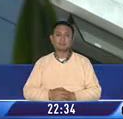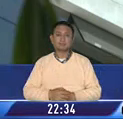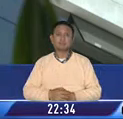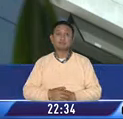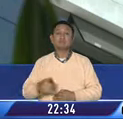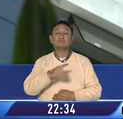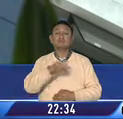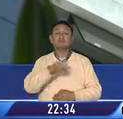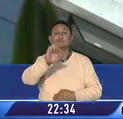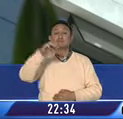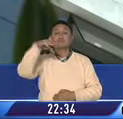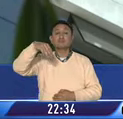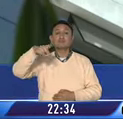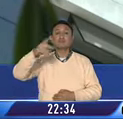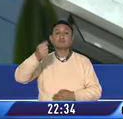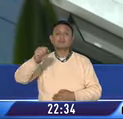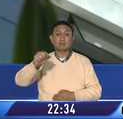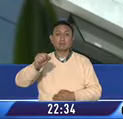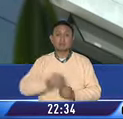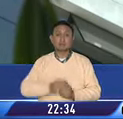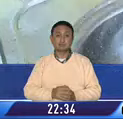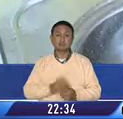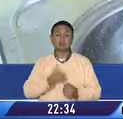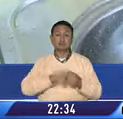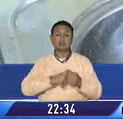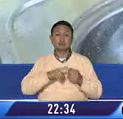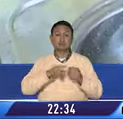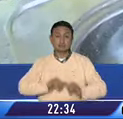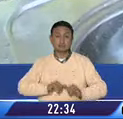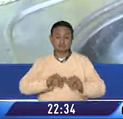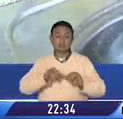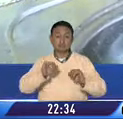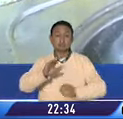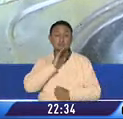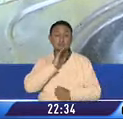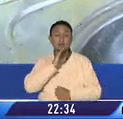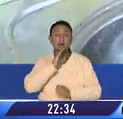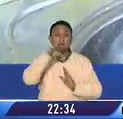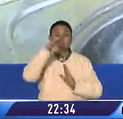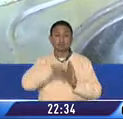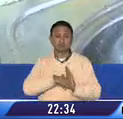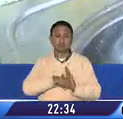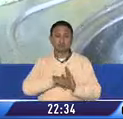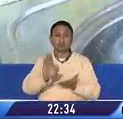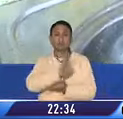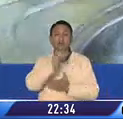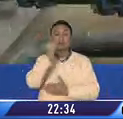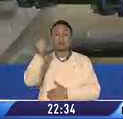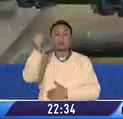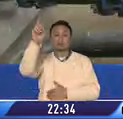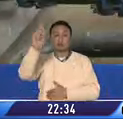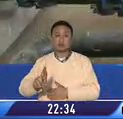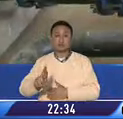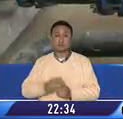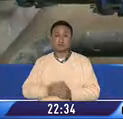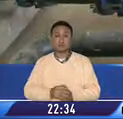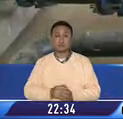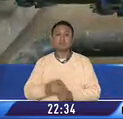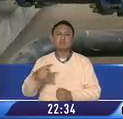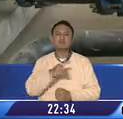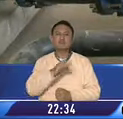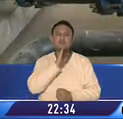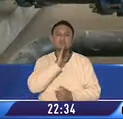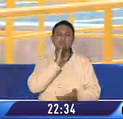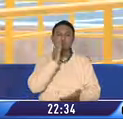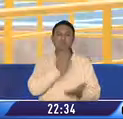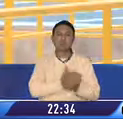Municipal de agua potable y saneamiento de Quito continuará con el razonamiento de agua potable en los barrios del sur de la capital los cortes de líquido vital